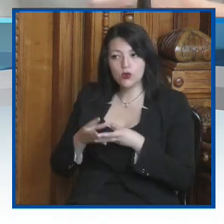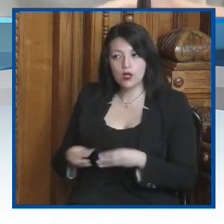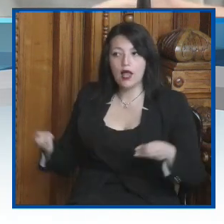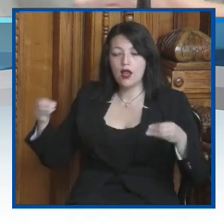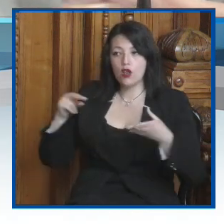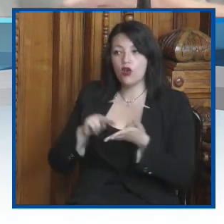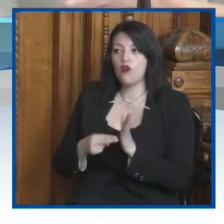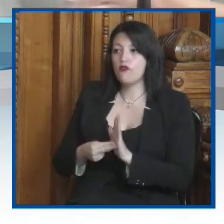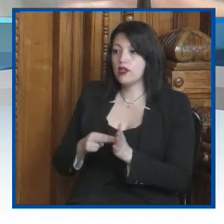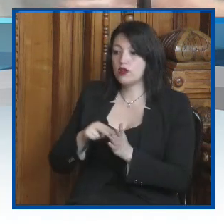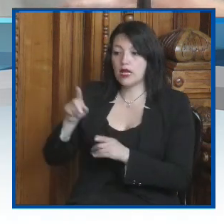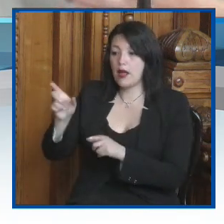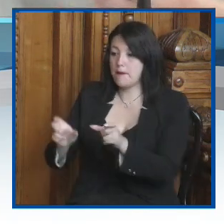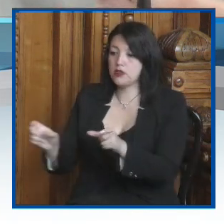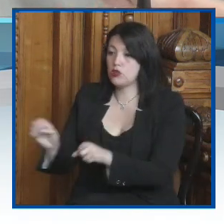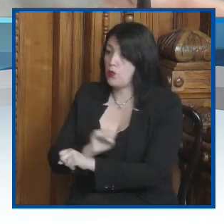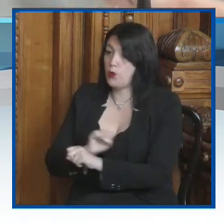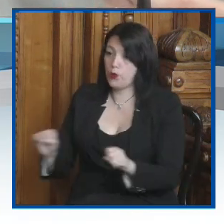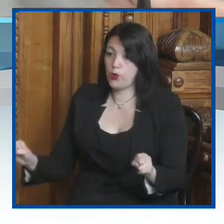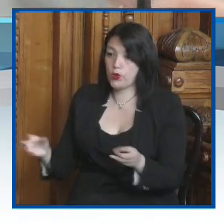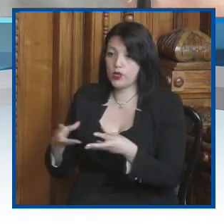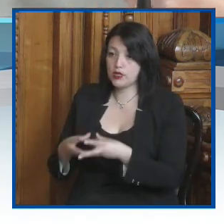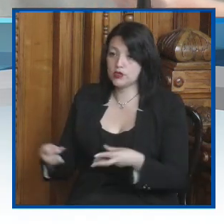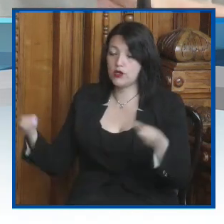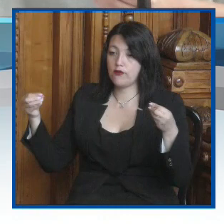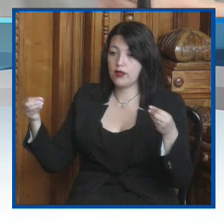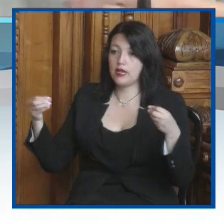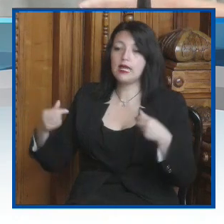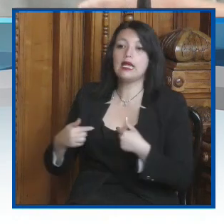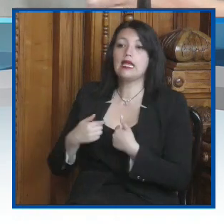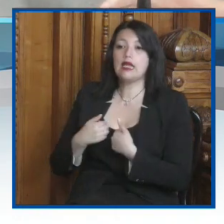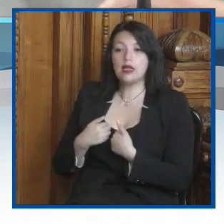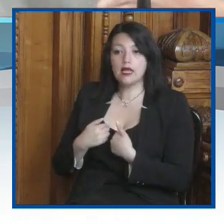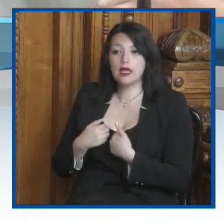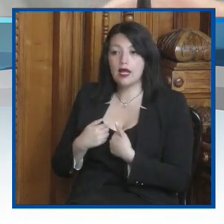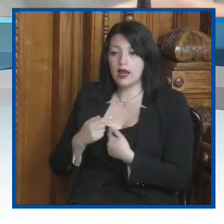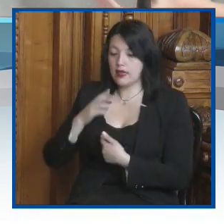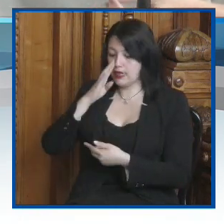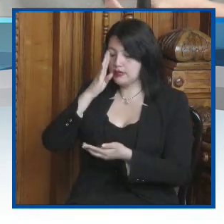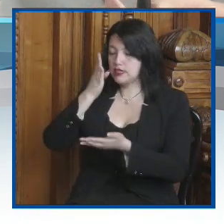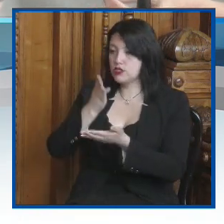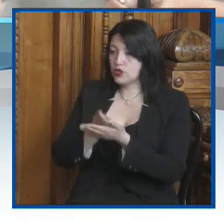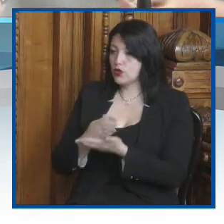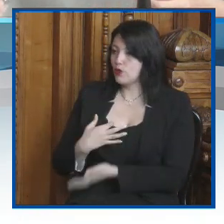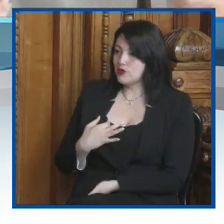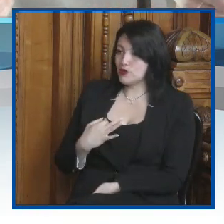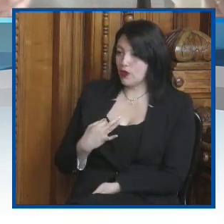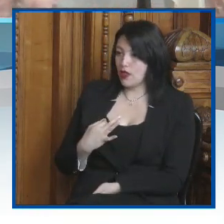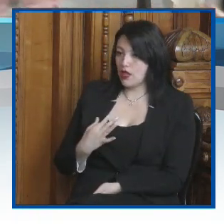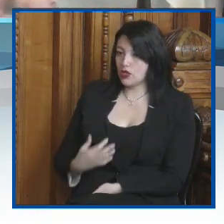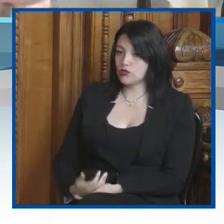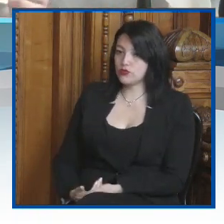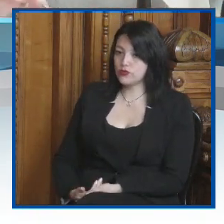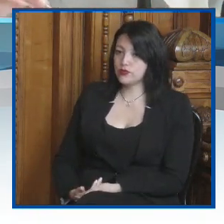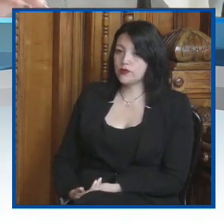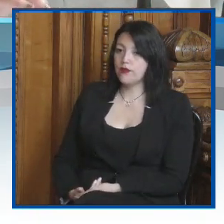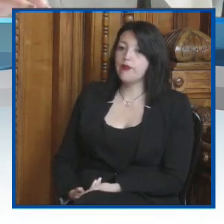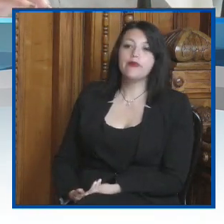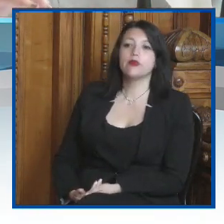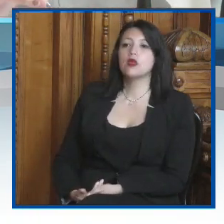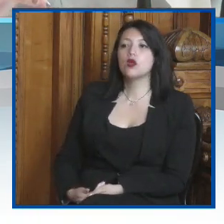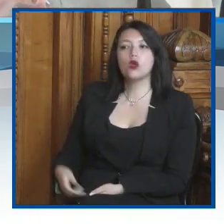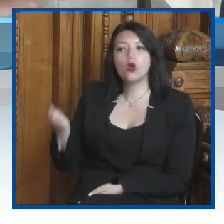la gente no pudo resolver, y que el destinatario final de mi decisión es un ciudadano. Entonces empezamos a